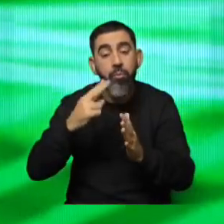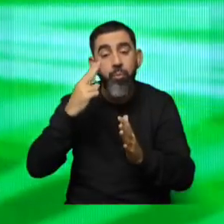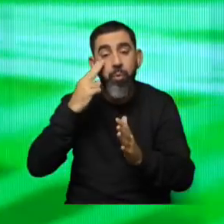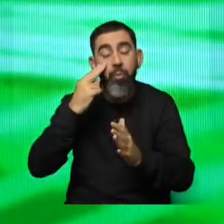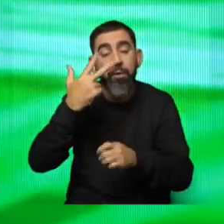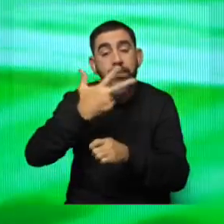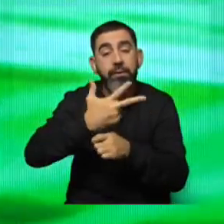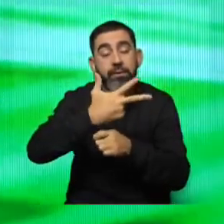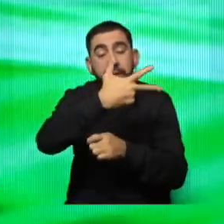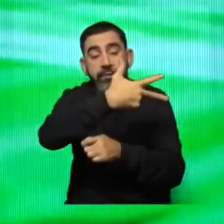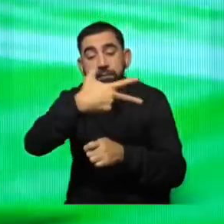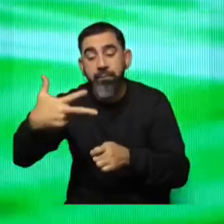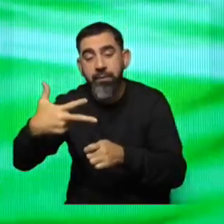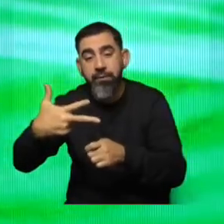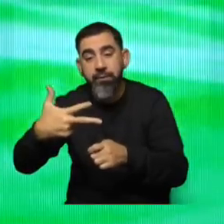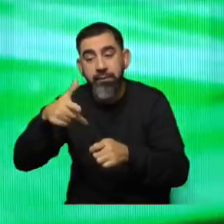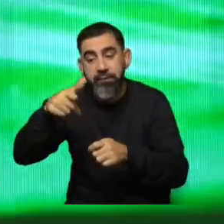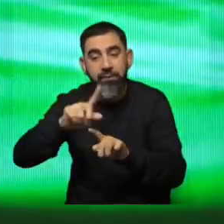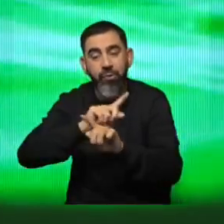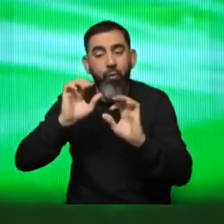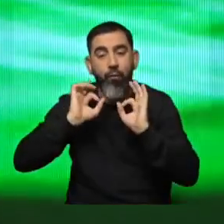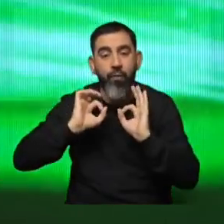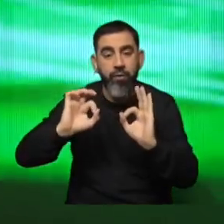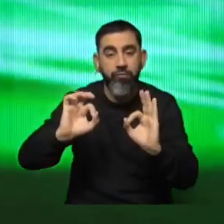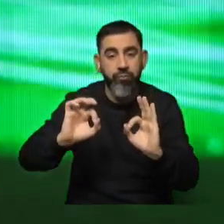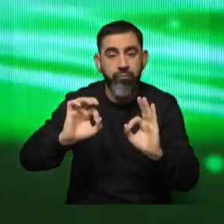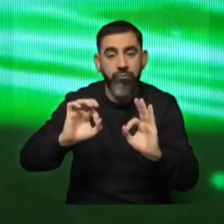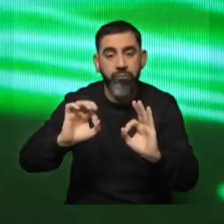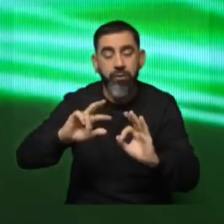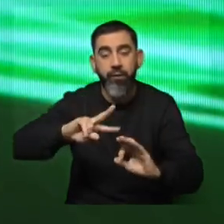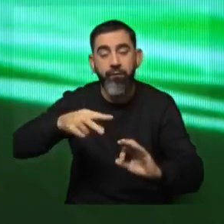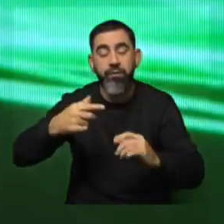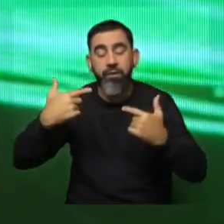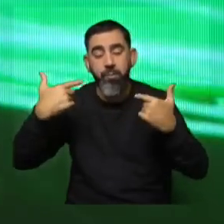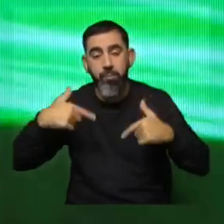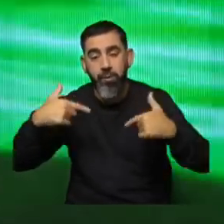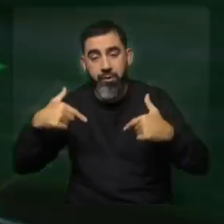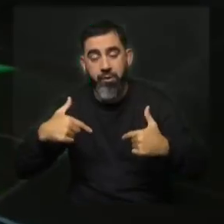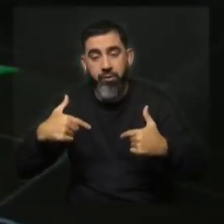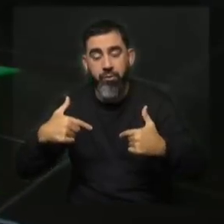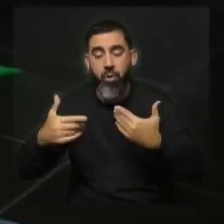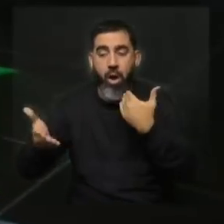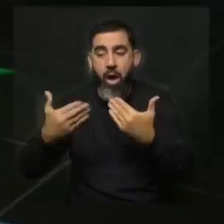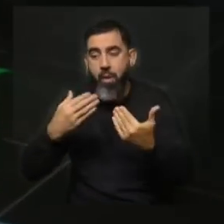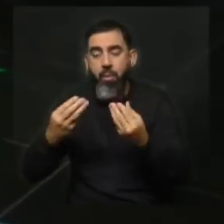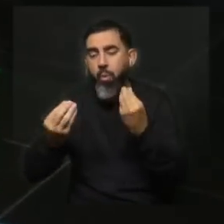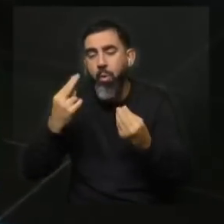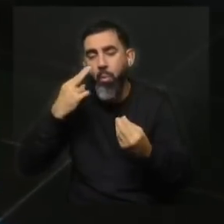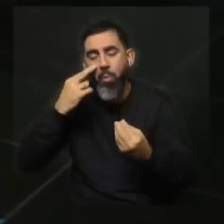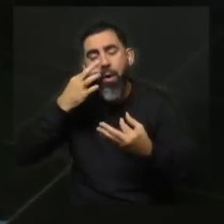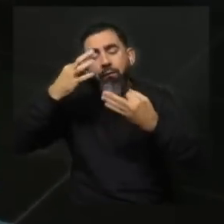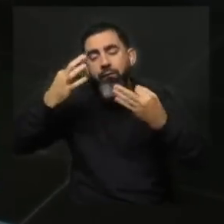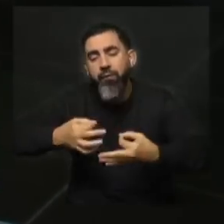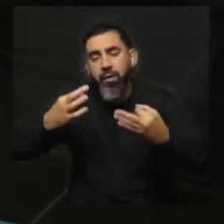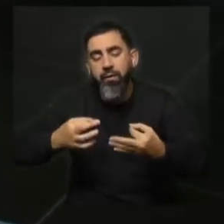la tercer semana que era la semana que dejaba de ser semana de vacaciones y ahí con el viceministro con Remo monseñor y dijimos bueno Cuál es la problemática real que tenemos